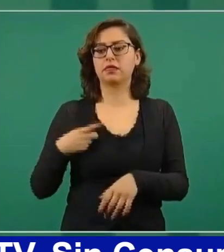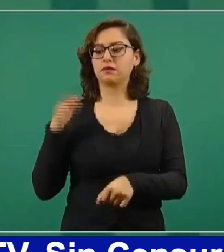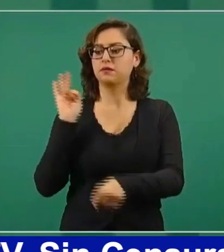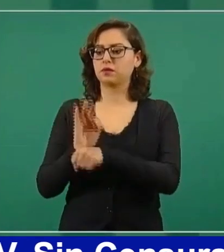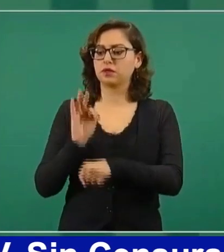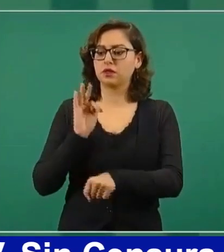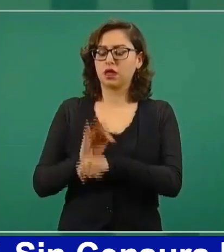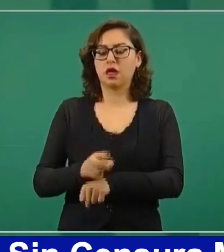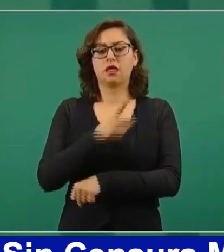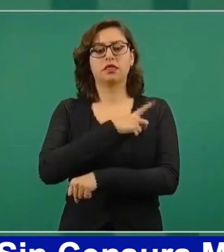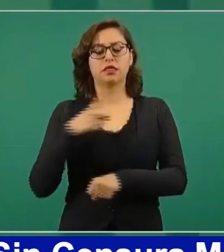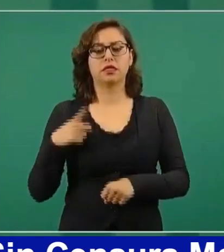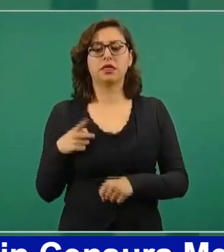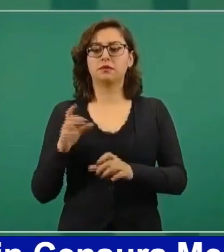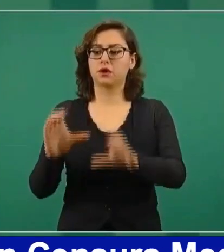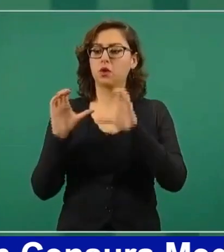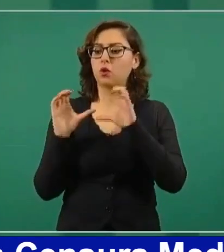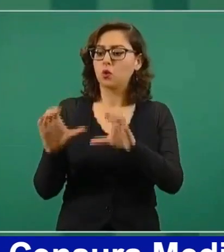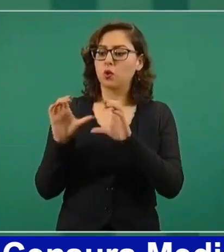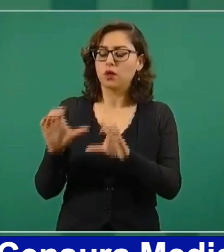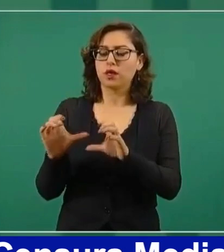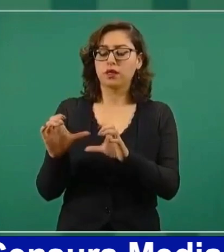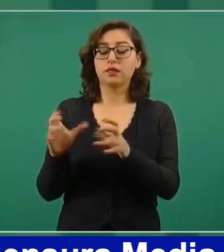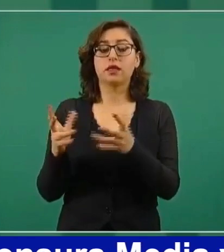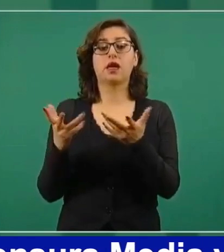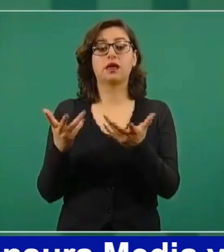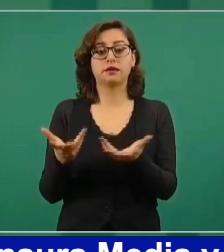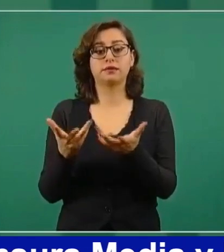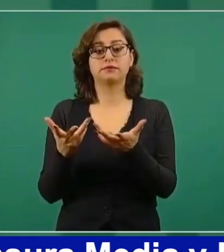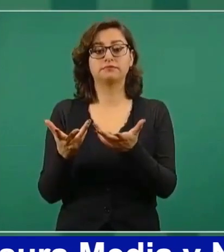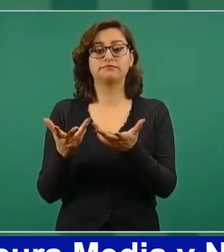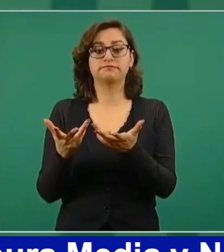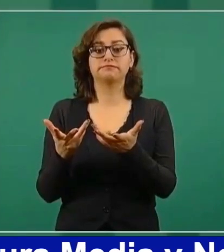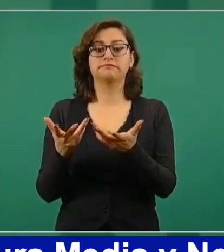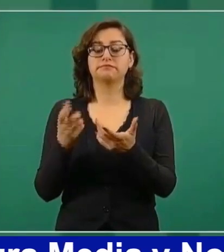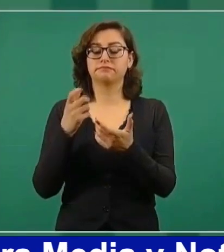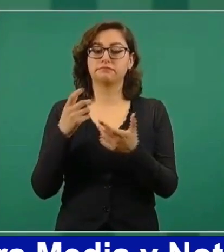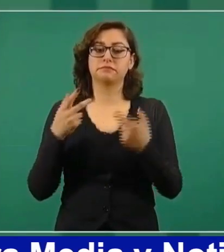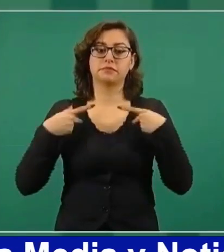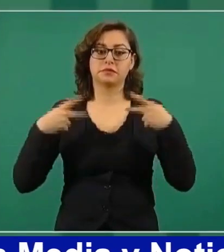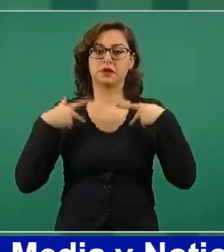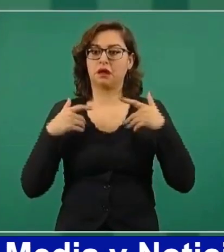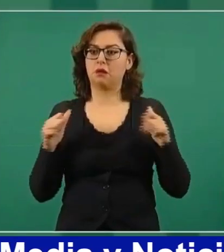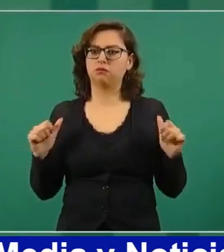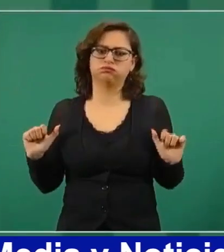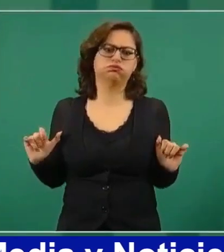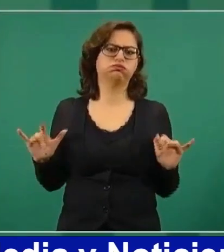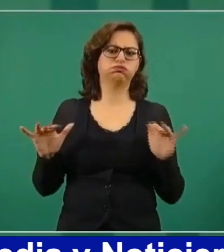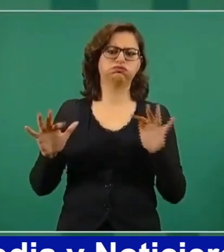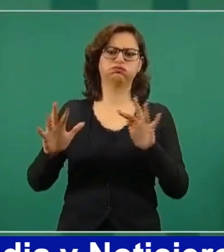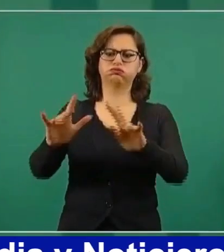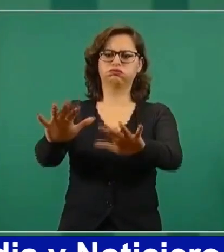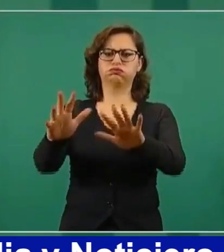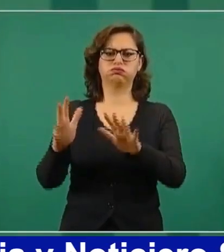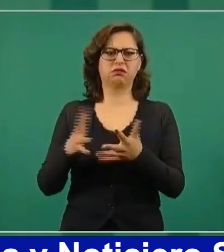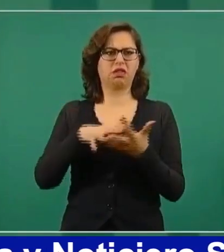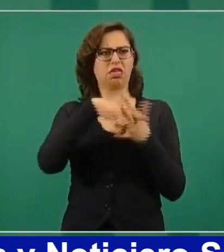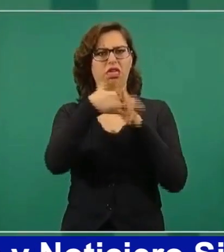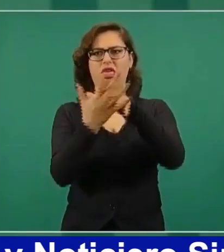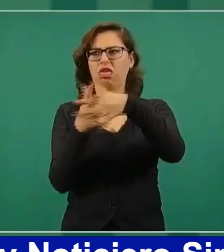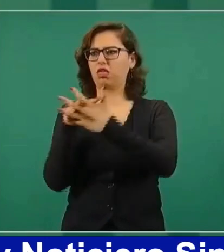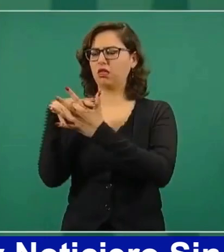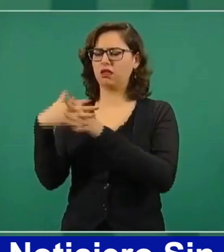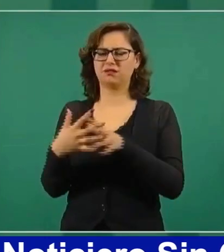y que parte de la seguridad es ordenar el flujo migratorio para que